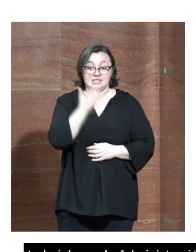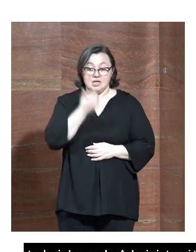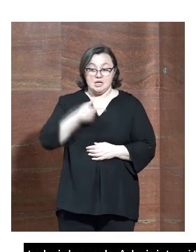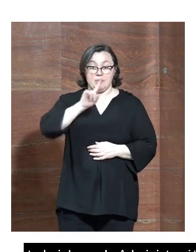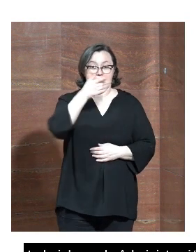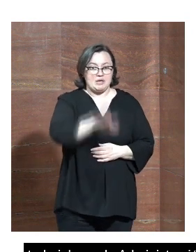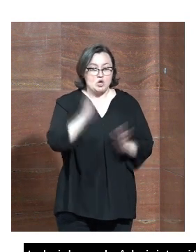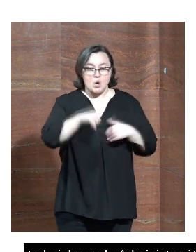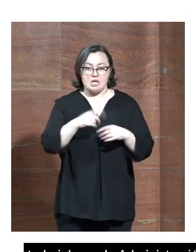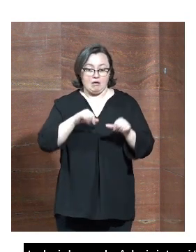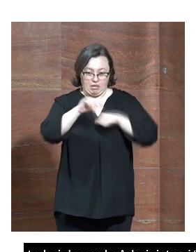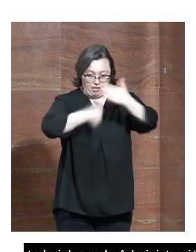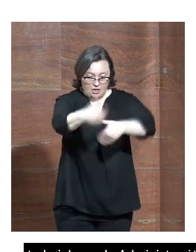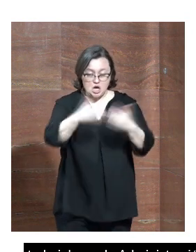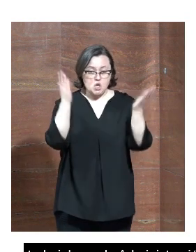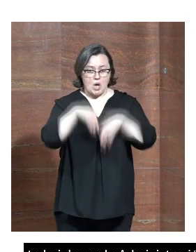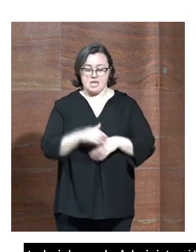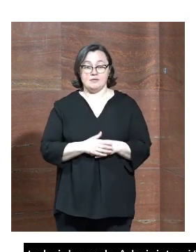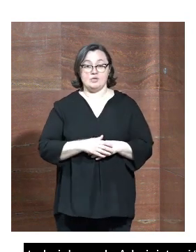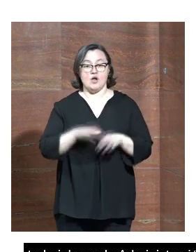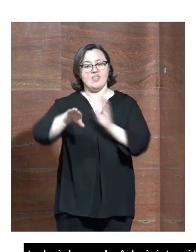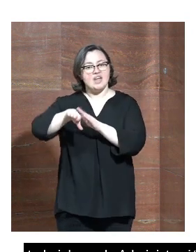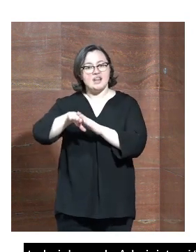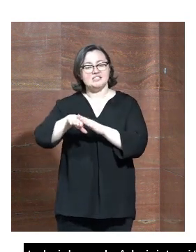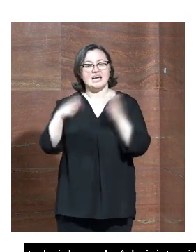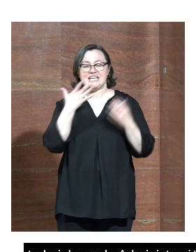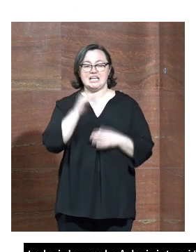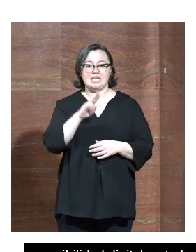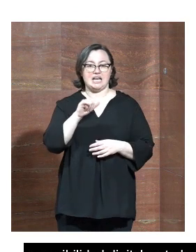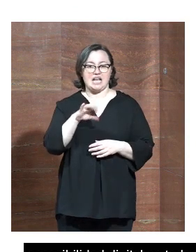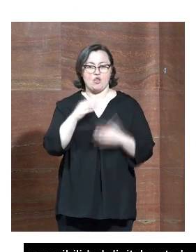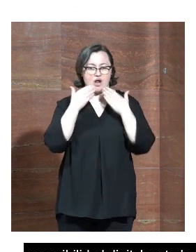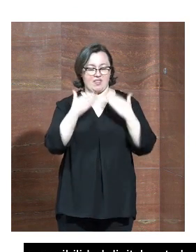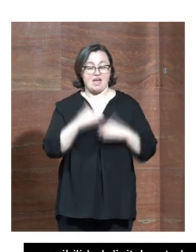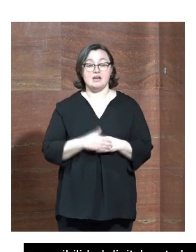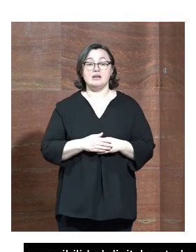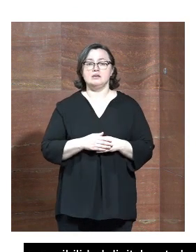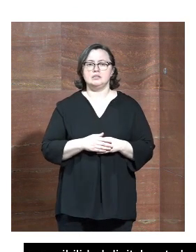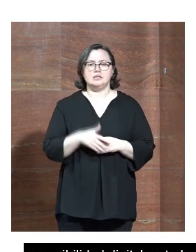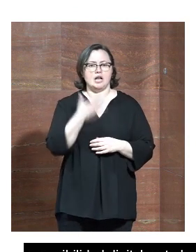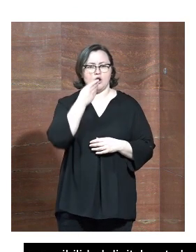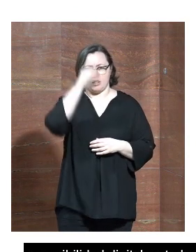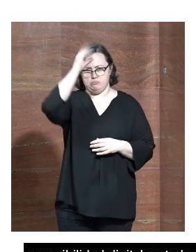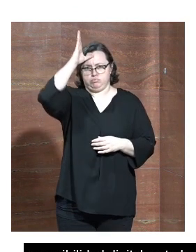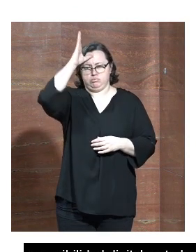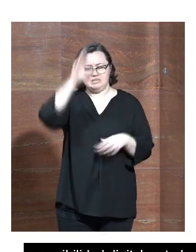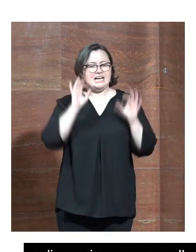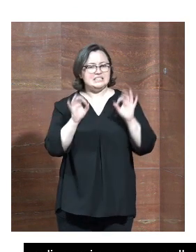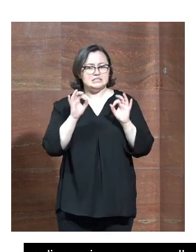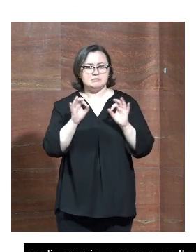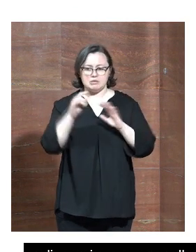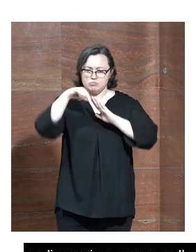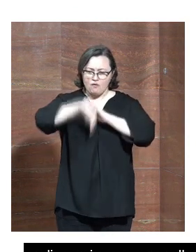llega al final del recorrido. Y a mi derecha tengo a Ricardo García Bamonte. Tiene un conocimiento amplio